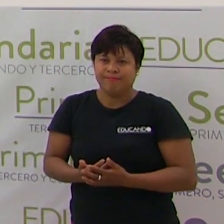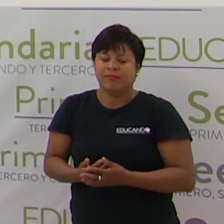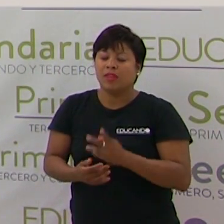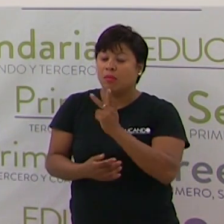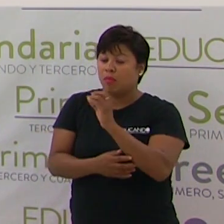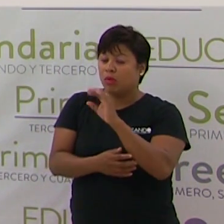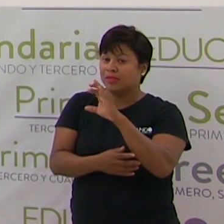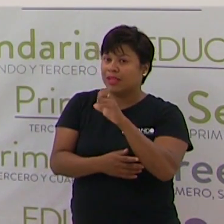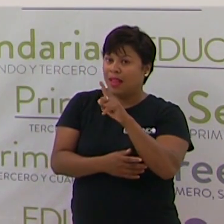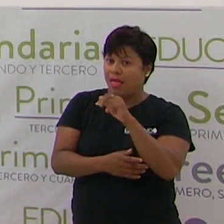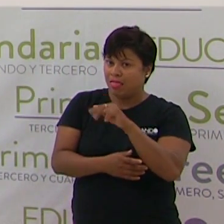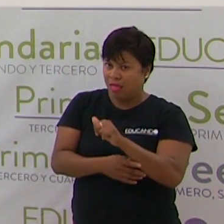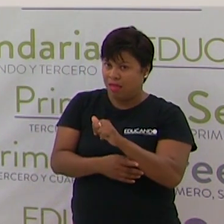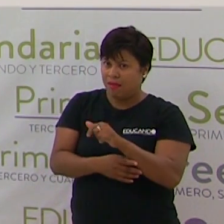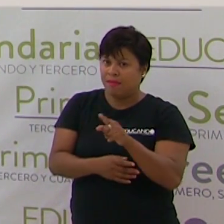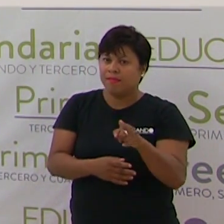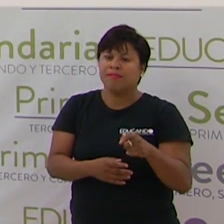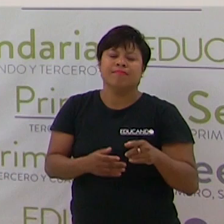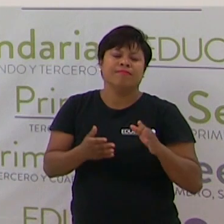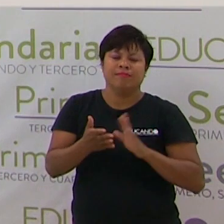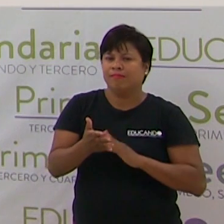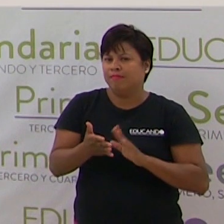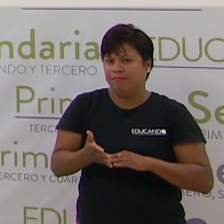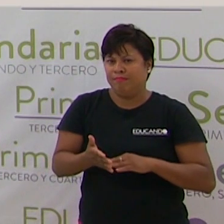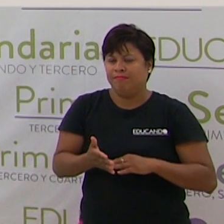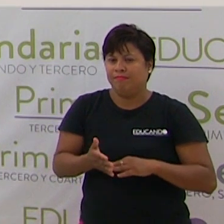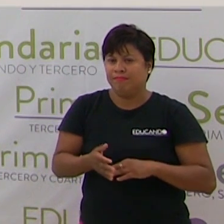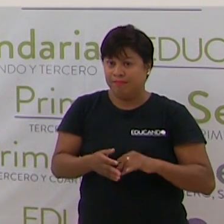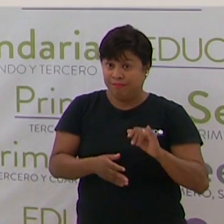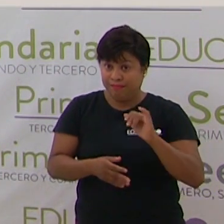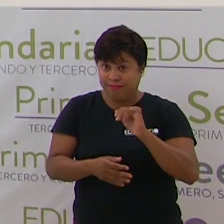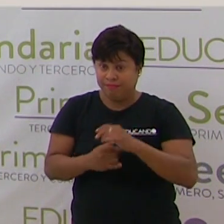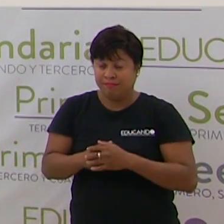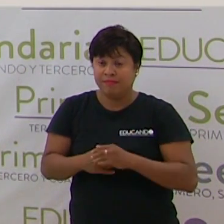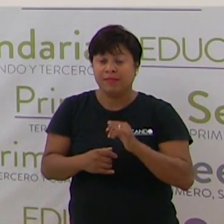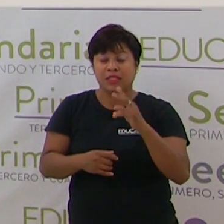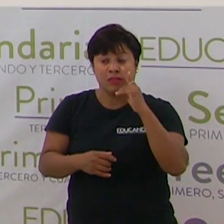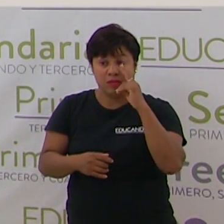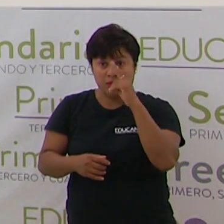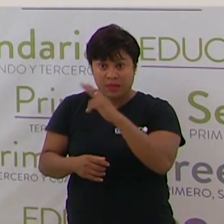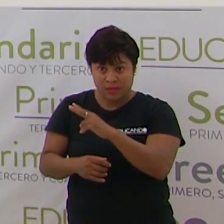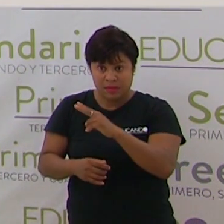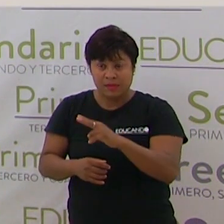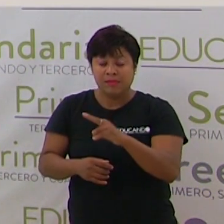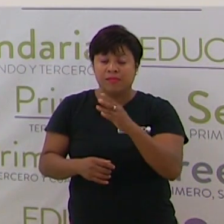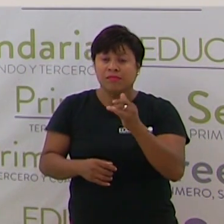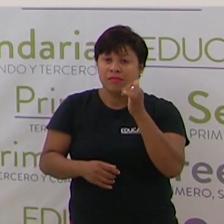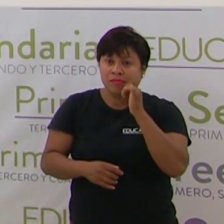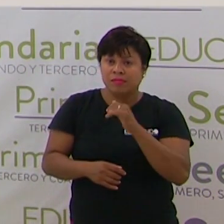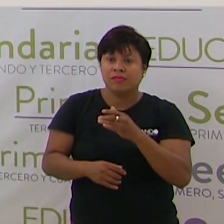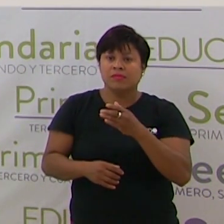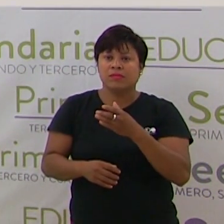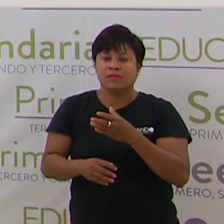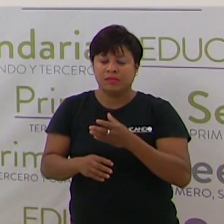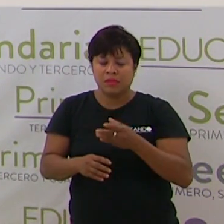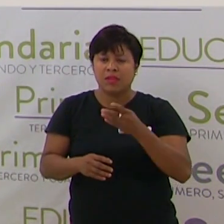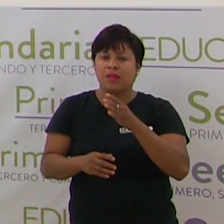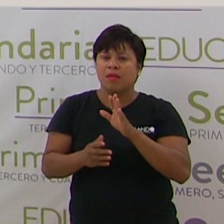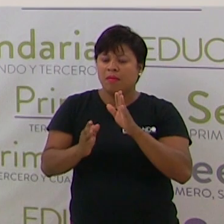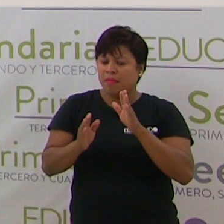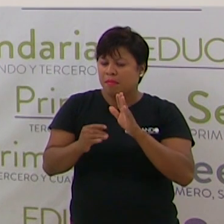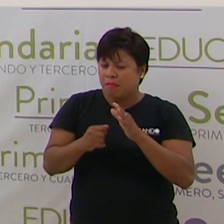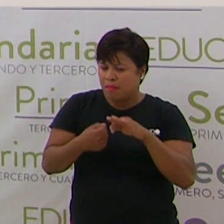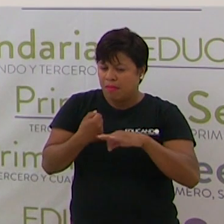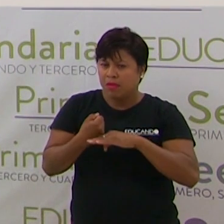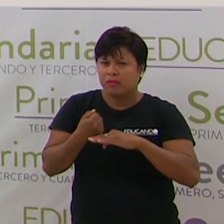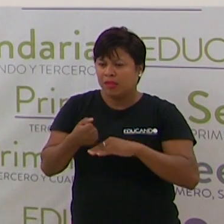Porcelana, cartón. ¿Sí? Y si tú te das cuenta, si tú tomas un plato de porcelana de tu casa, ¿cómo